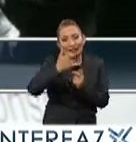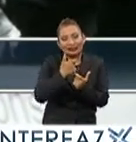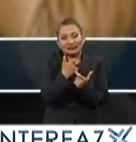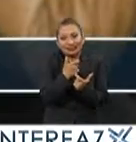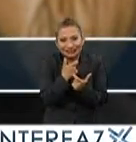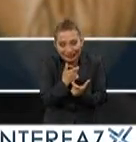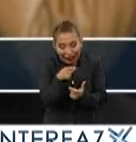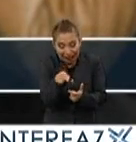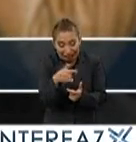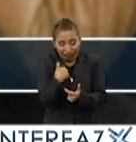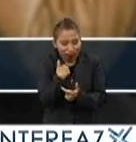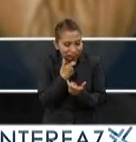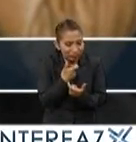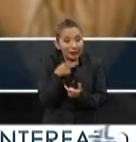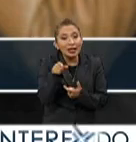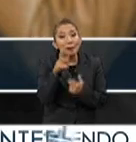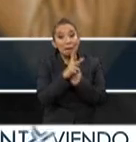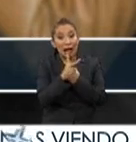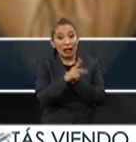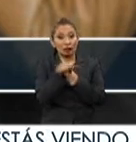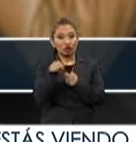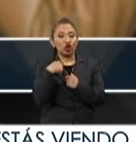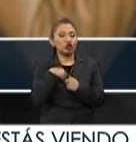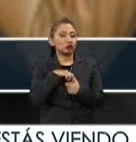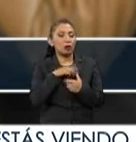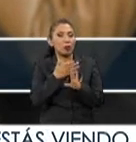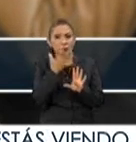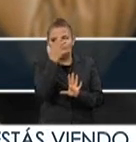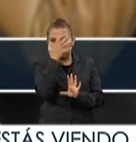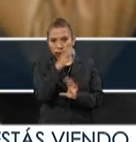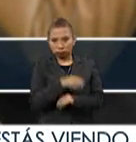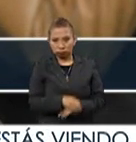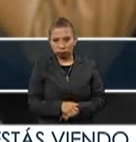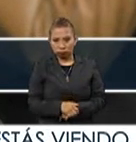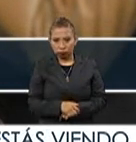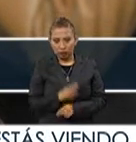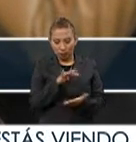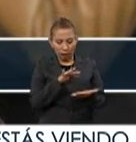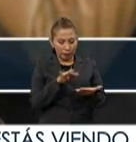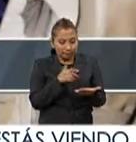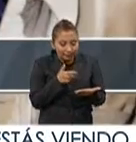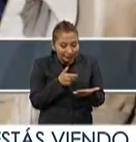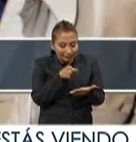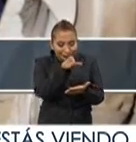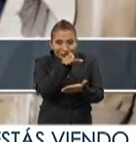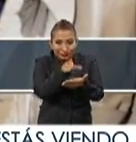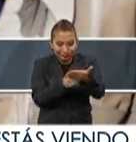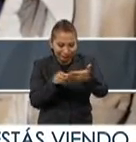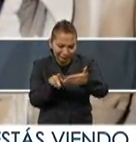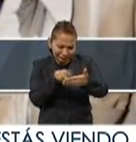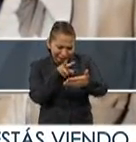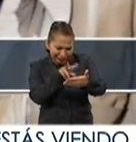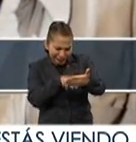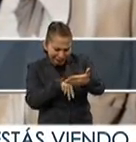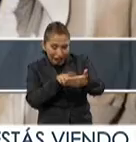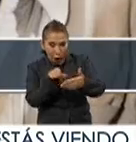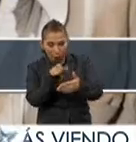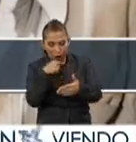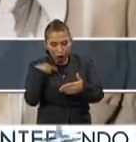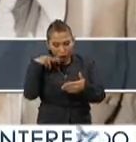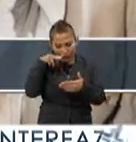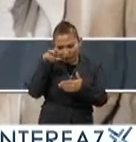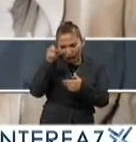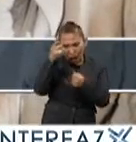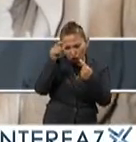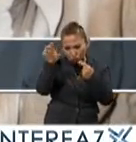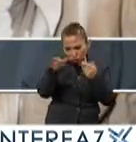y realmente en un país en donde somos como muy solemnes, empezar a leer este tipo de columnas que, desde mi punto de vista, cuando vi